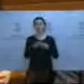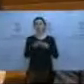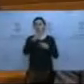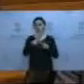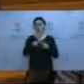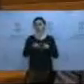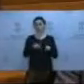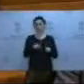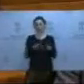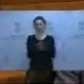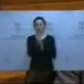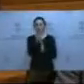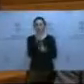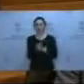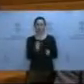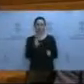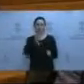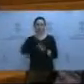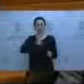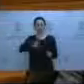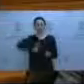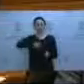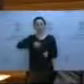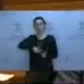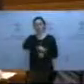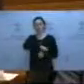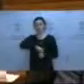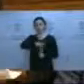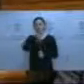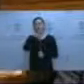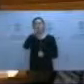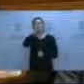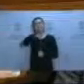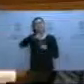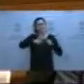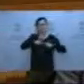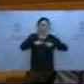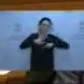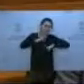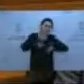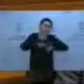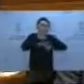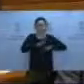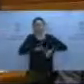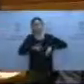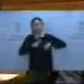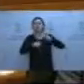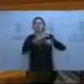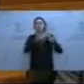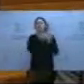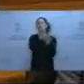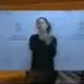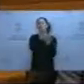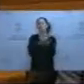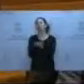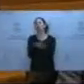tiene un compañero que es el alcalde de aquel municipio que prometió, ya no solo a las familias, porque las palabras se las lleva el viento, como se puede comprobar con